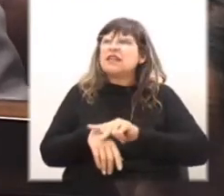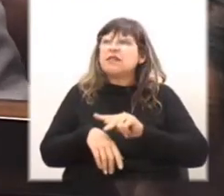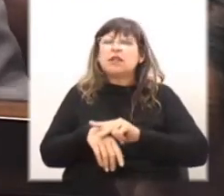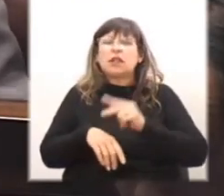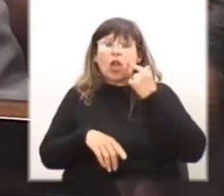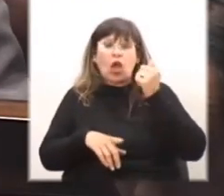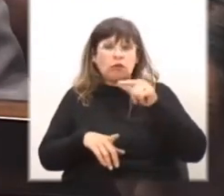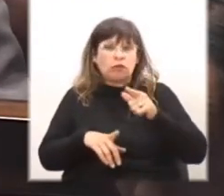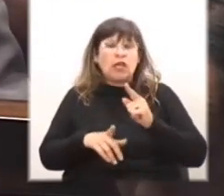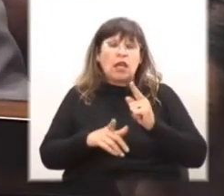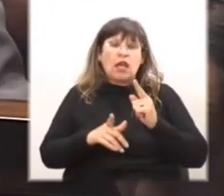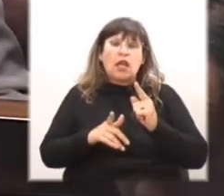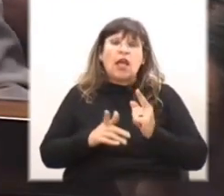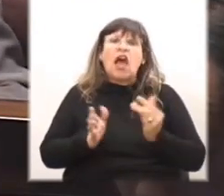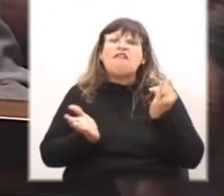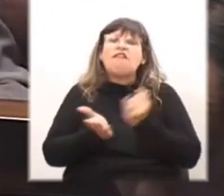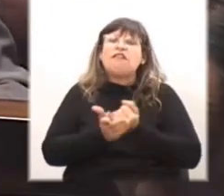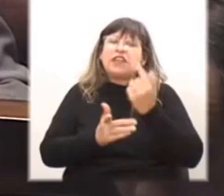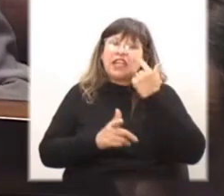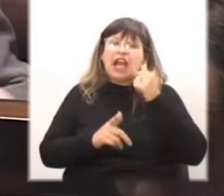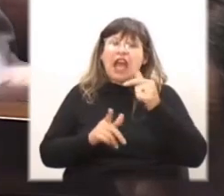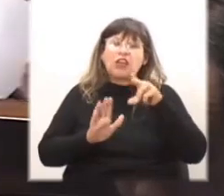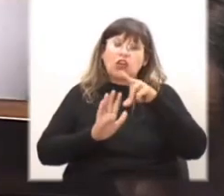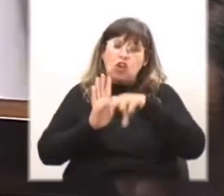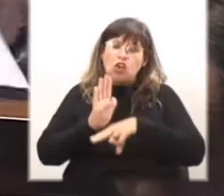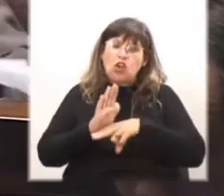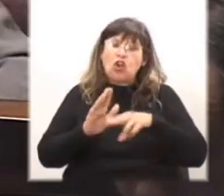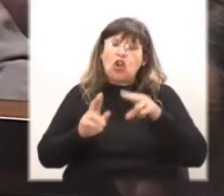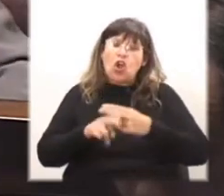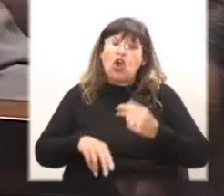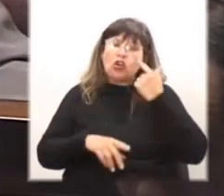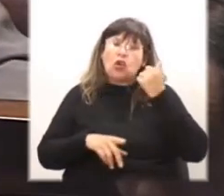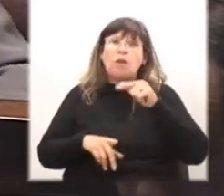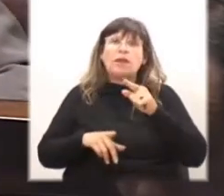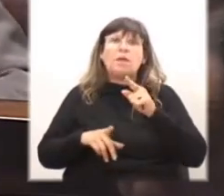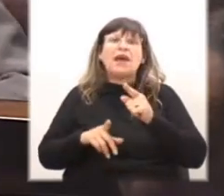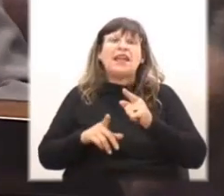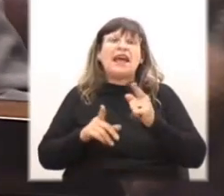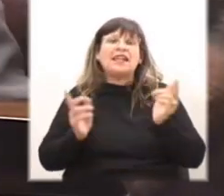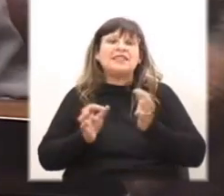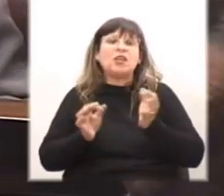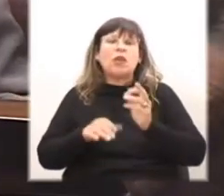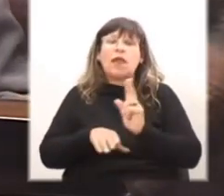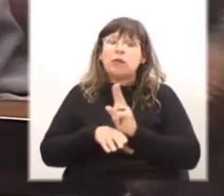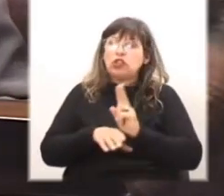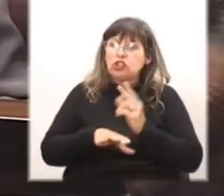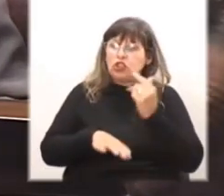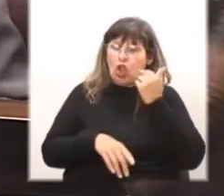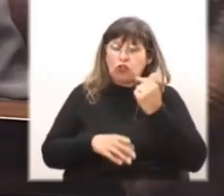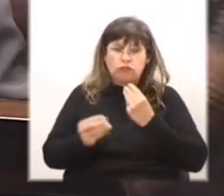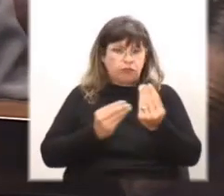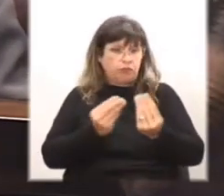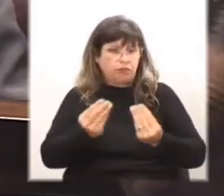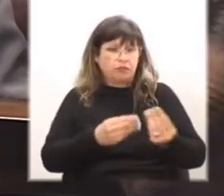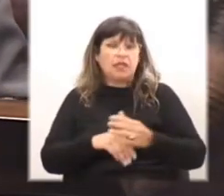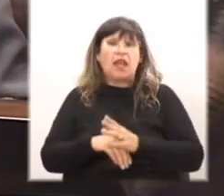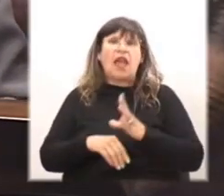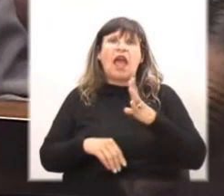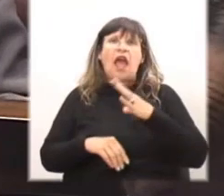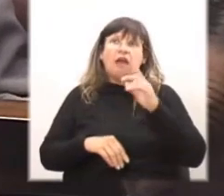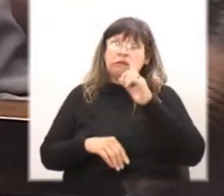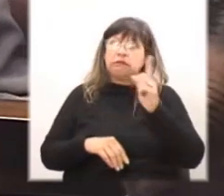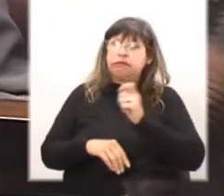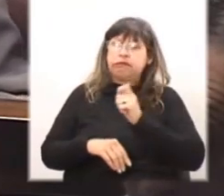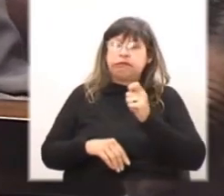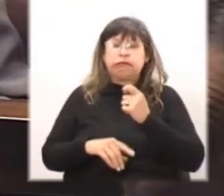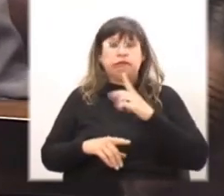efectivizar los nombres del personal asignado a seguridad y protección, si había urgencia en el